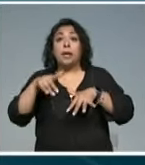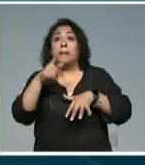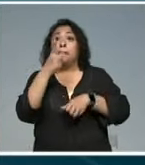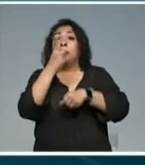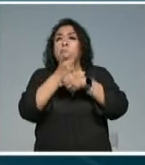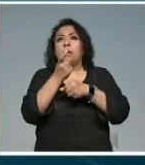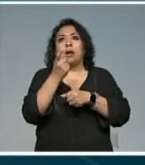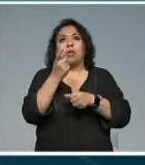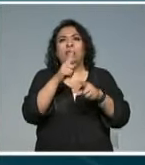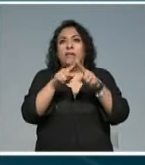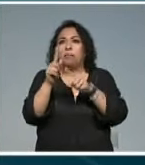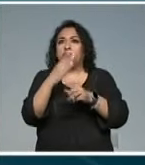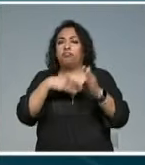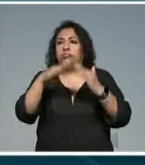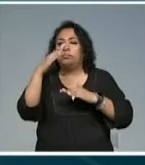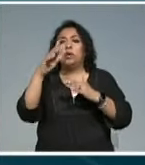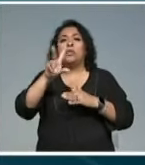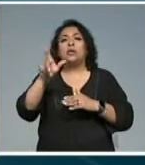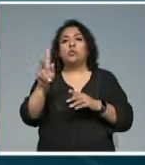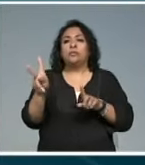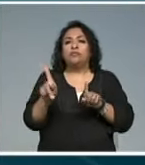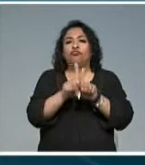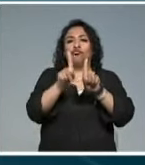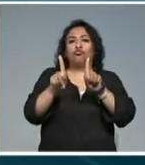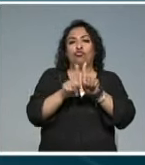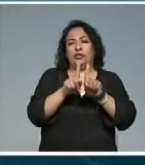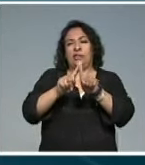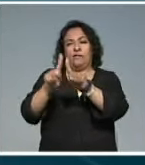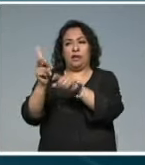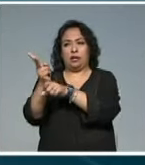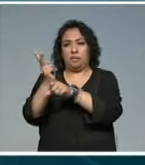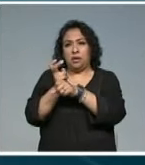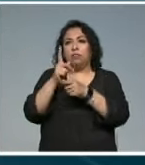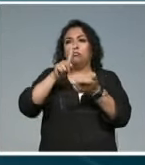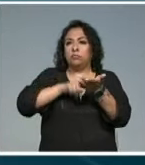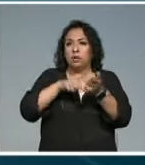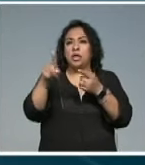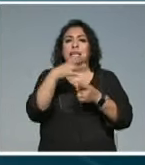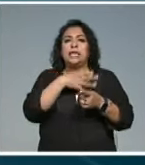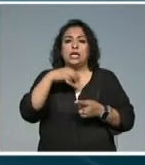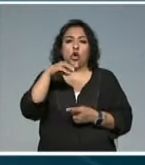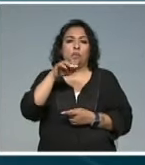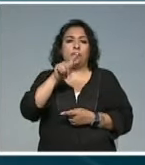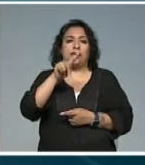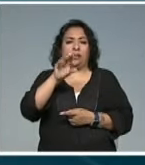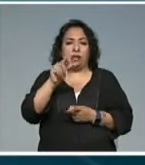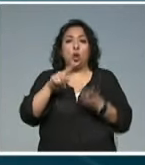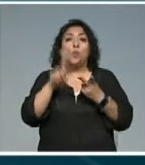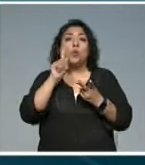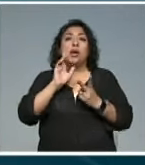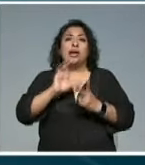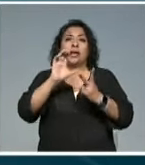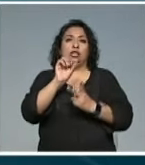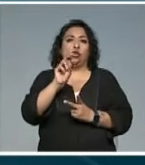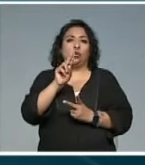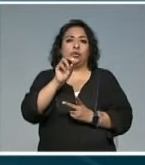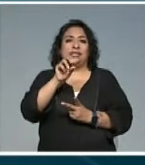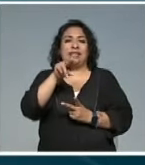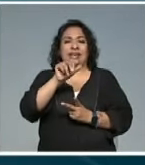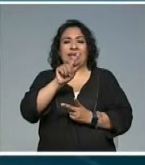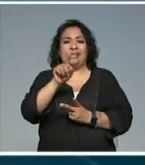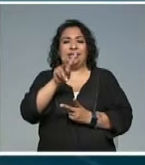todos sus éxitos y después cantará a dueto con diversos invitados, entre los que se encuentra su hijo Mateo Bocelli y la soprano Susana Zabaleta.